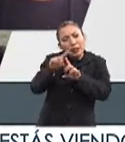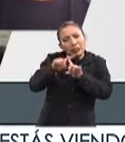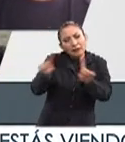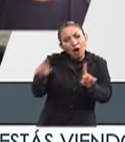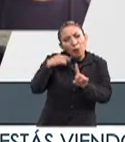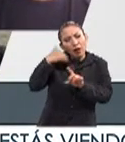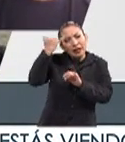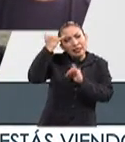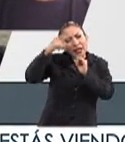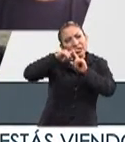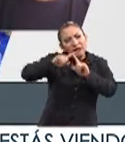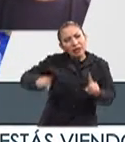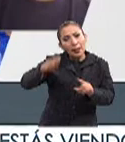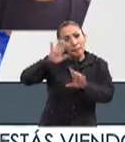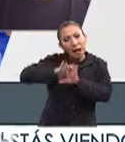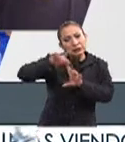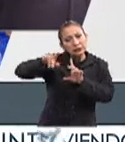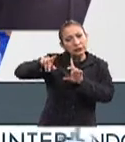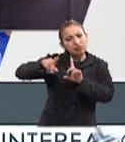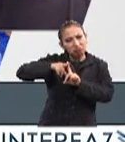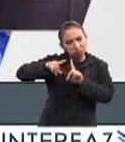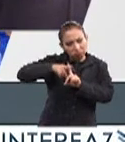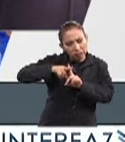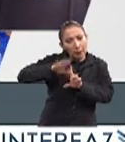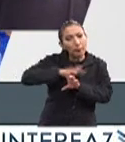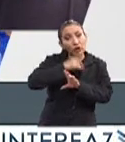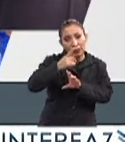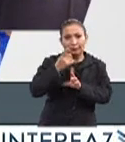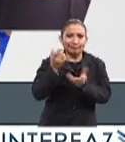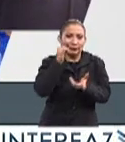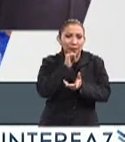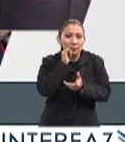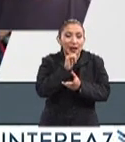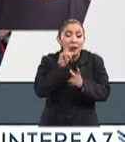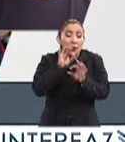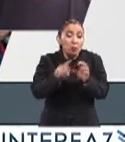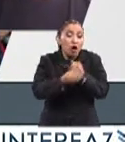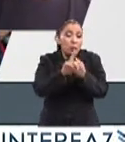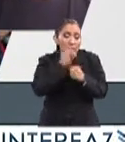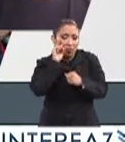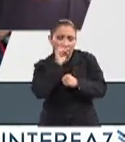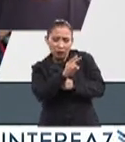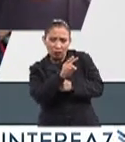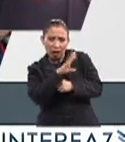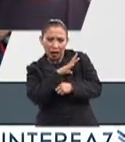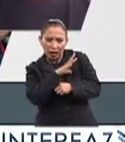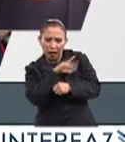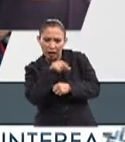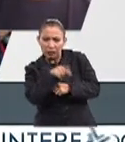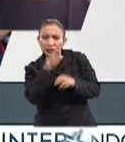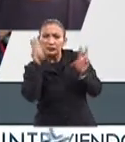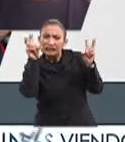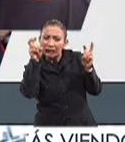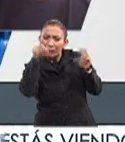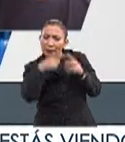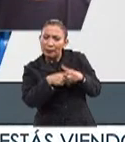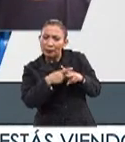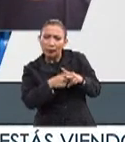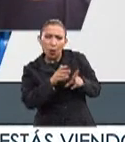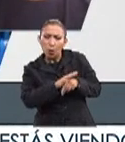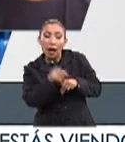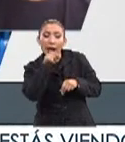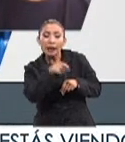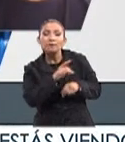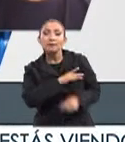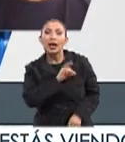forma, con otro pensamiento más positivo. Porque al final el principal problema que yo considero que hay relacionado con las matemáticas